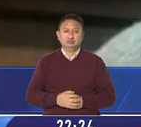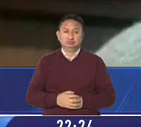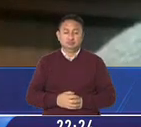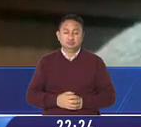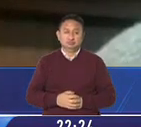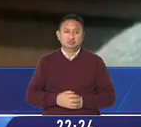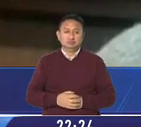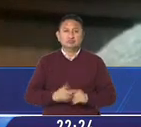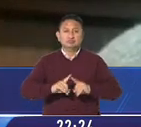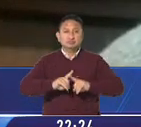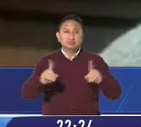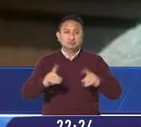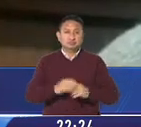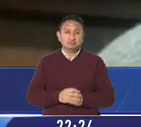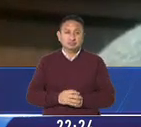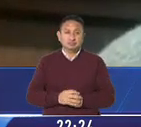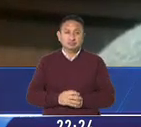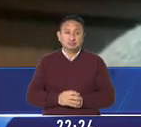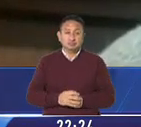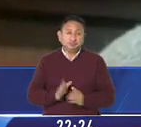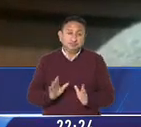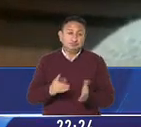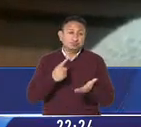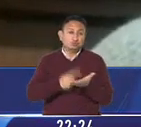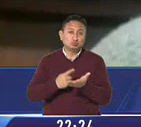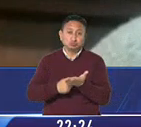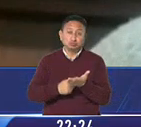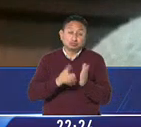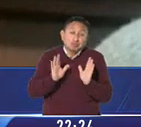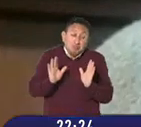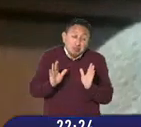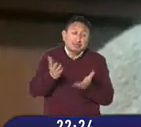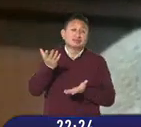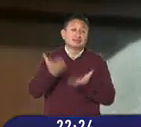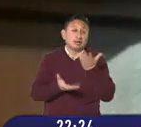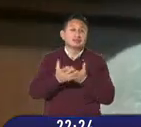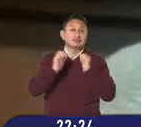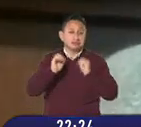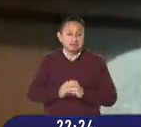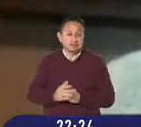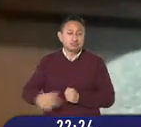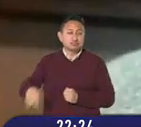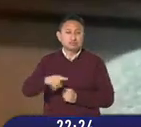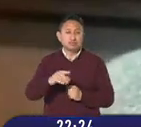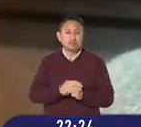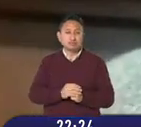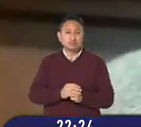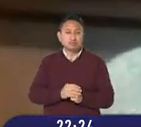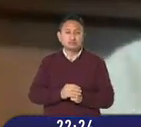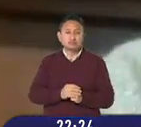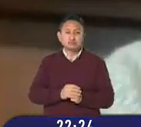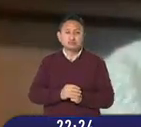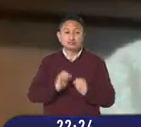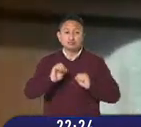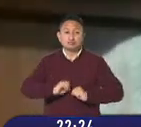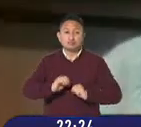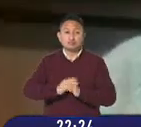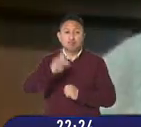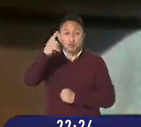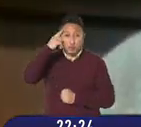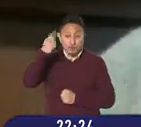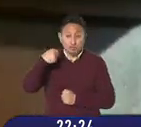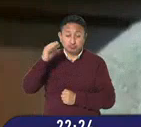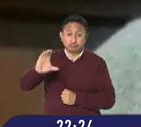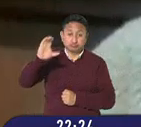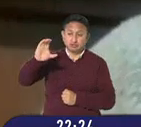que indudablemente determinarán probablemente un recorte, una disminución de la aspiración